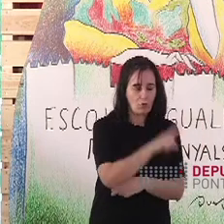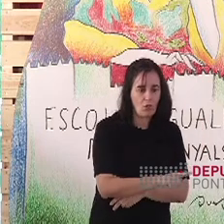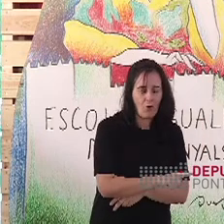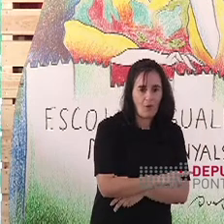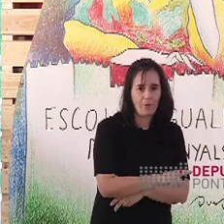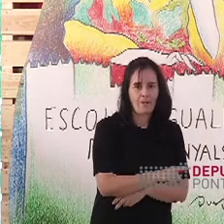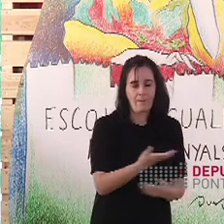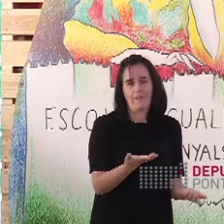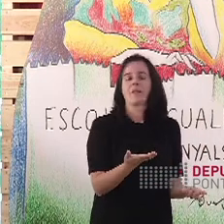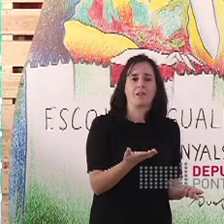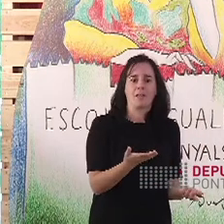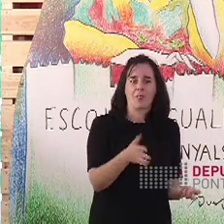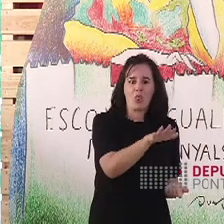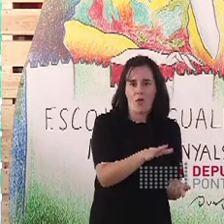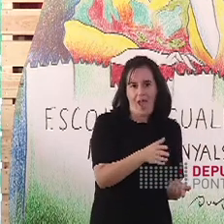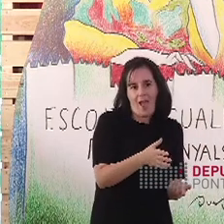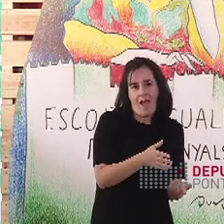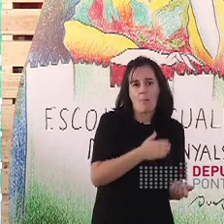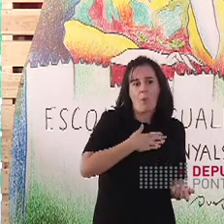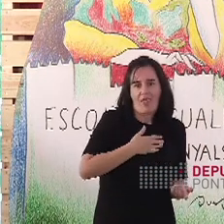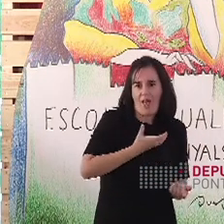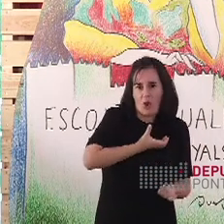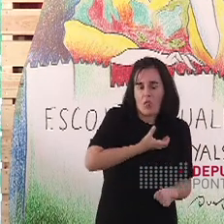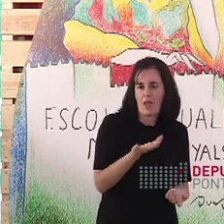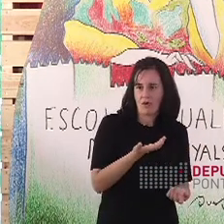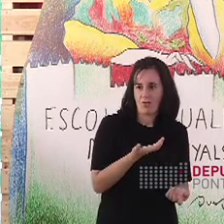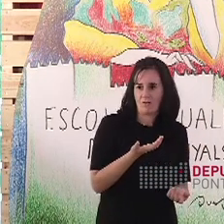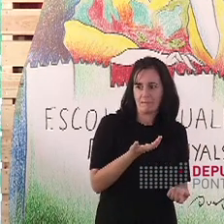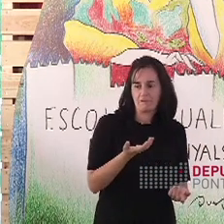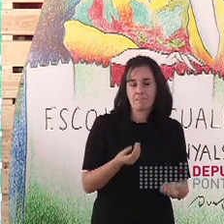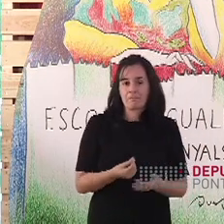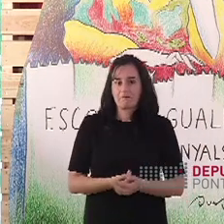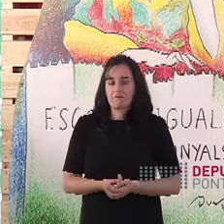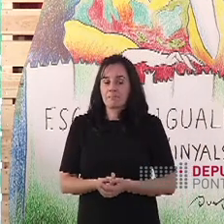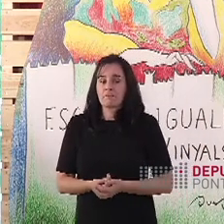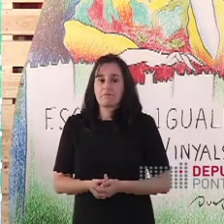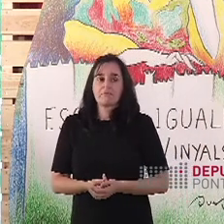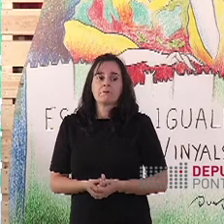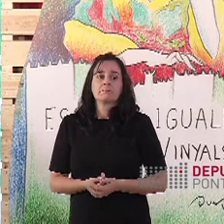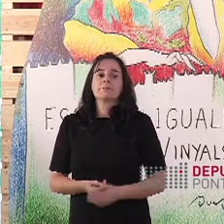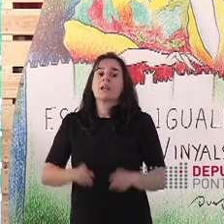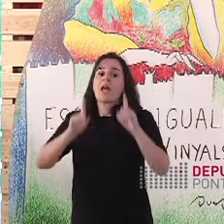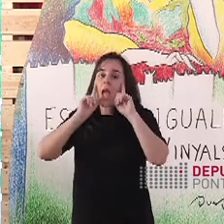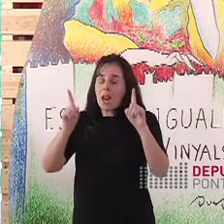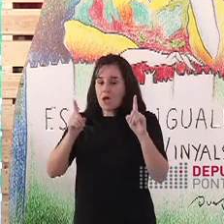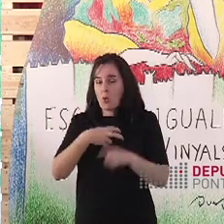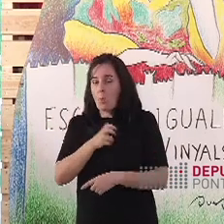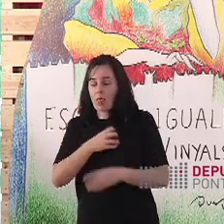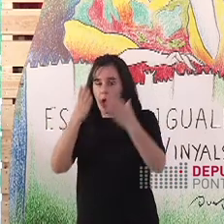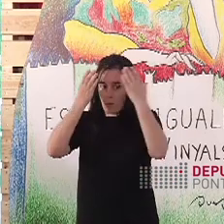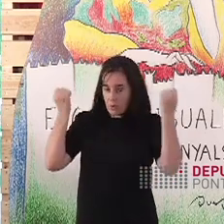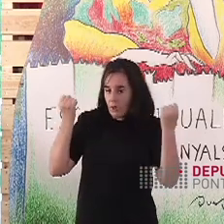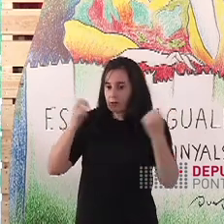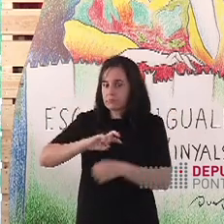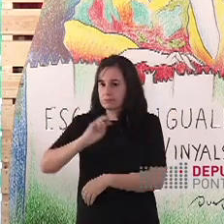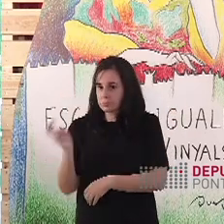da propiedade do propio concello, pois, a difusión dos prostíbulos de Valencia. No caso das forzas e corpos de seguridade, as